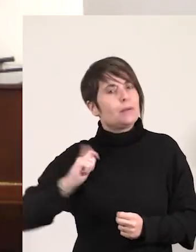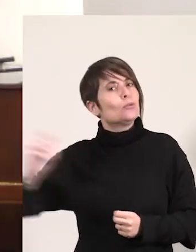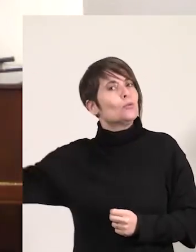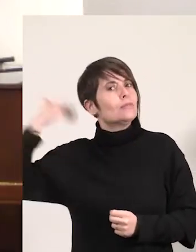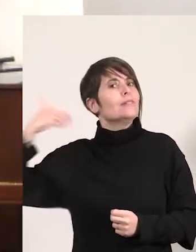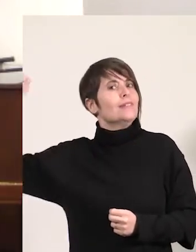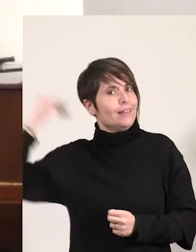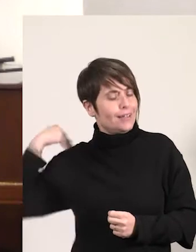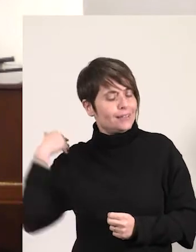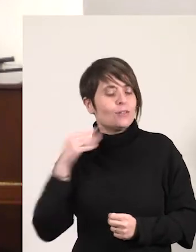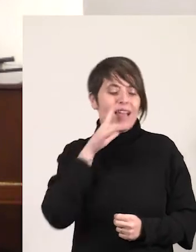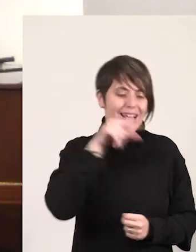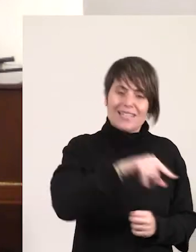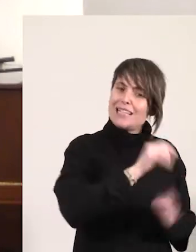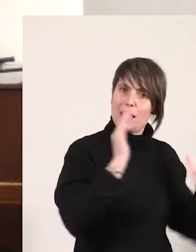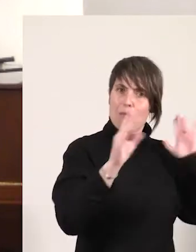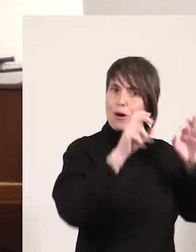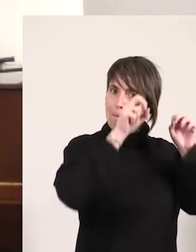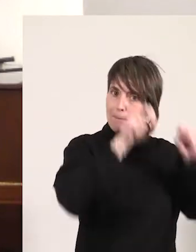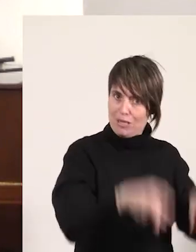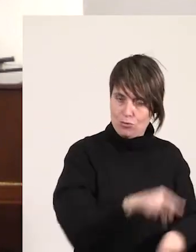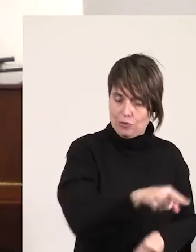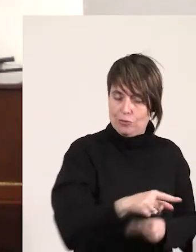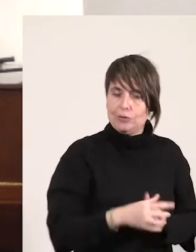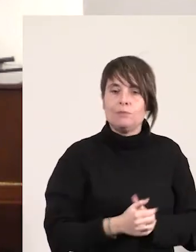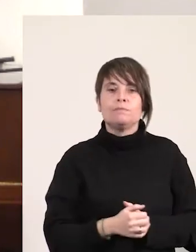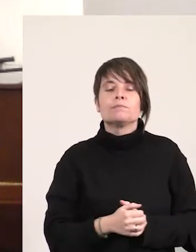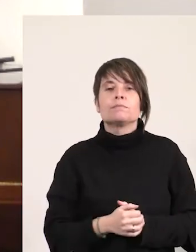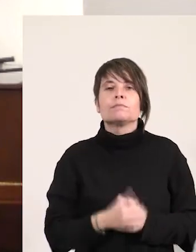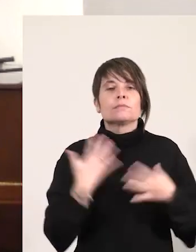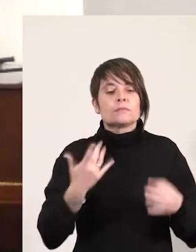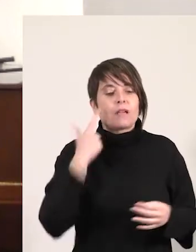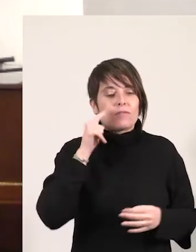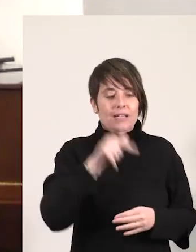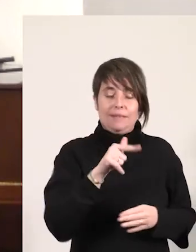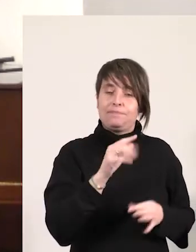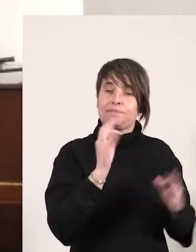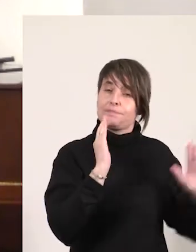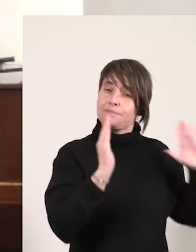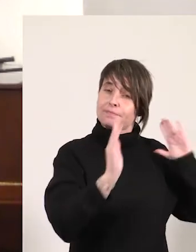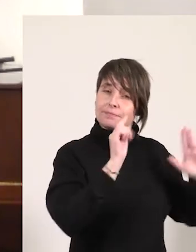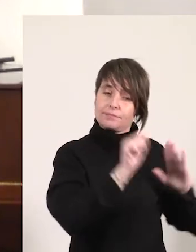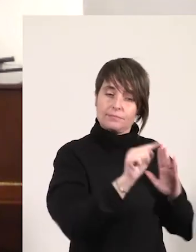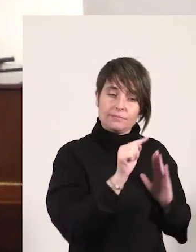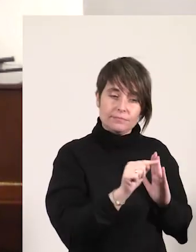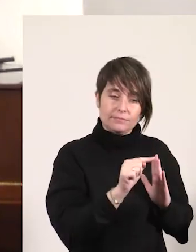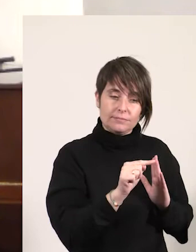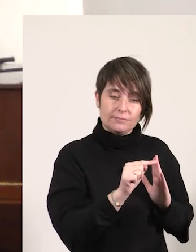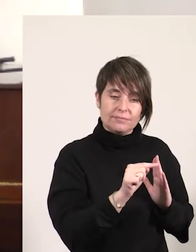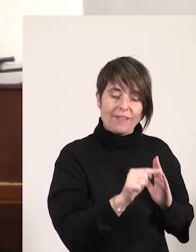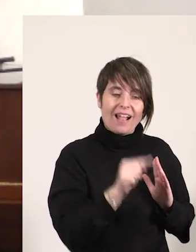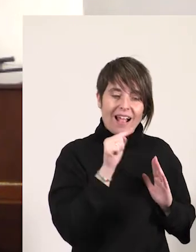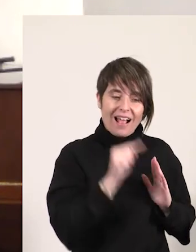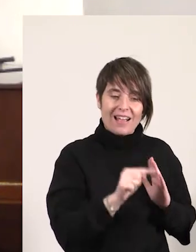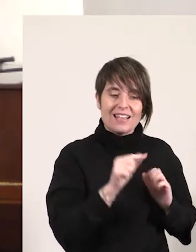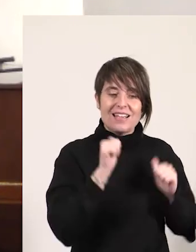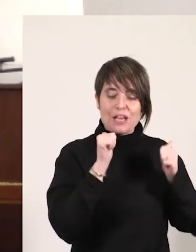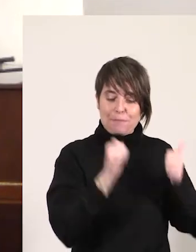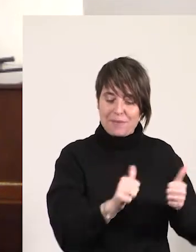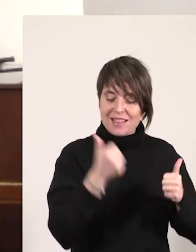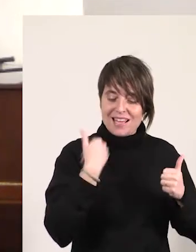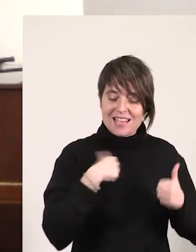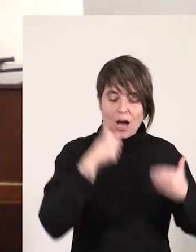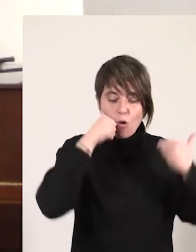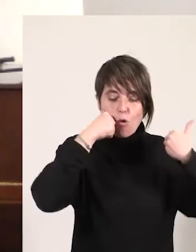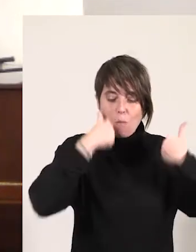muchísimo de todos los otros ejercicios de esclavitud que se han dado, por desgracia, a lo largo de la historia. Entonces, lo que sucedió ahí fue que